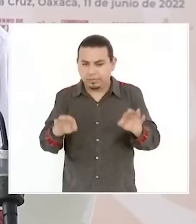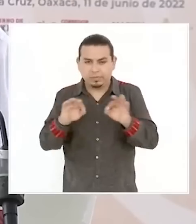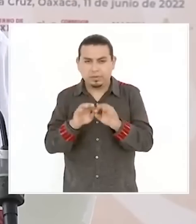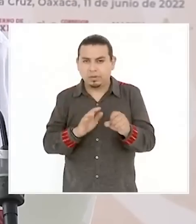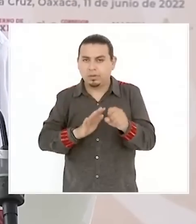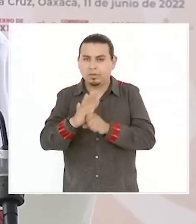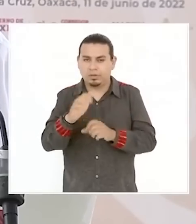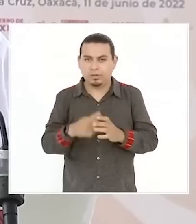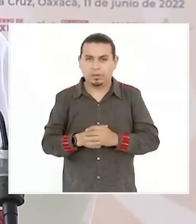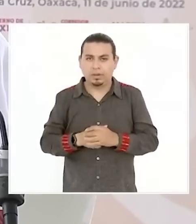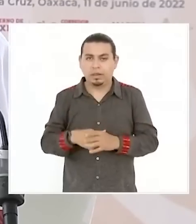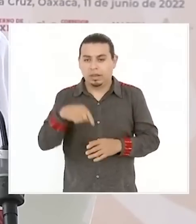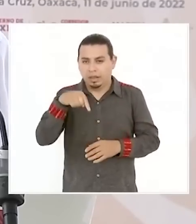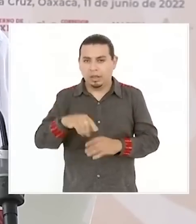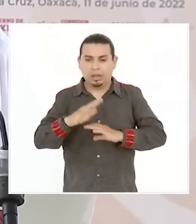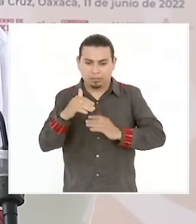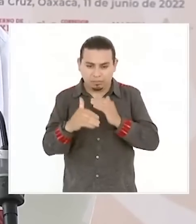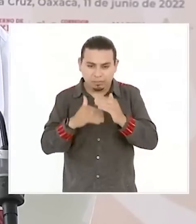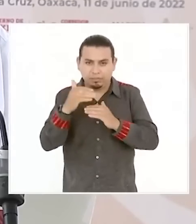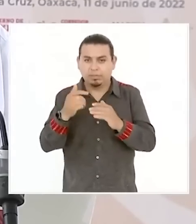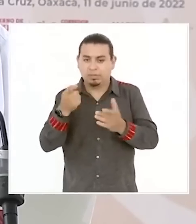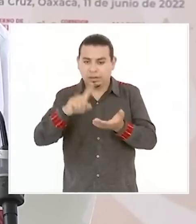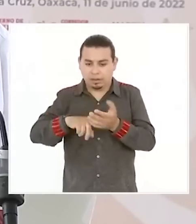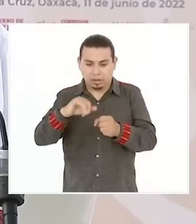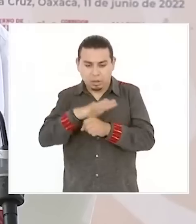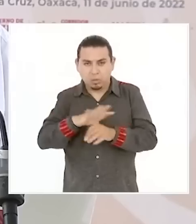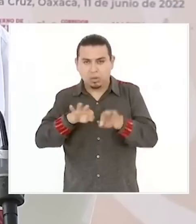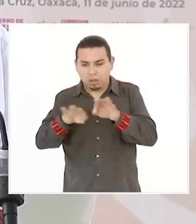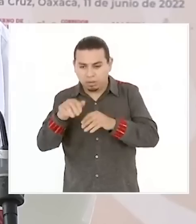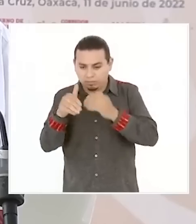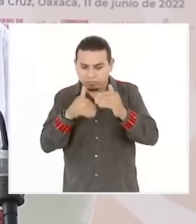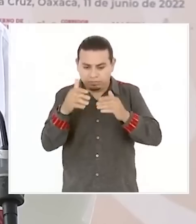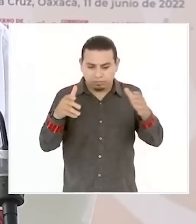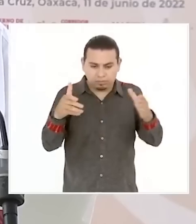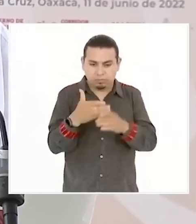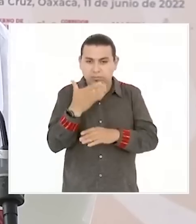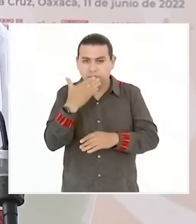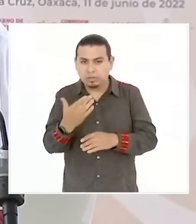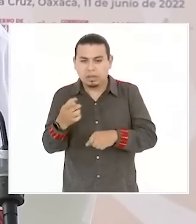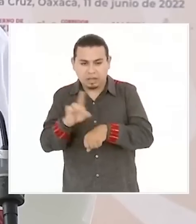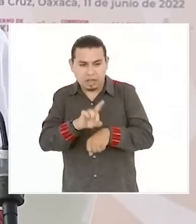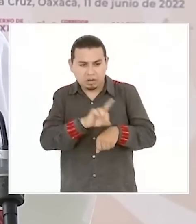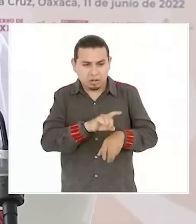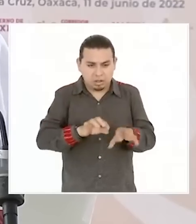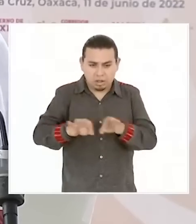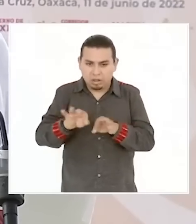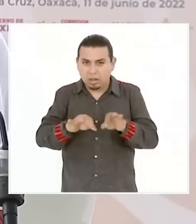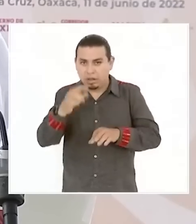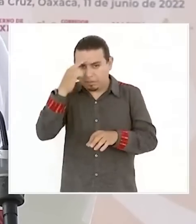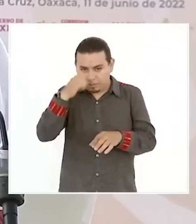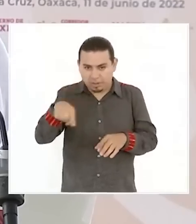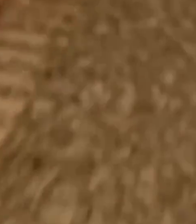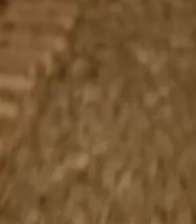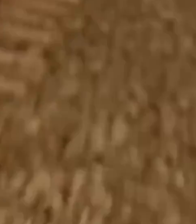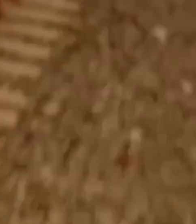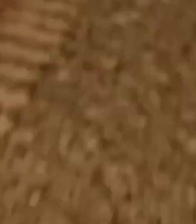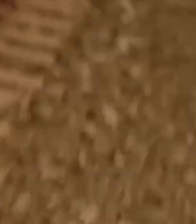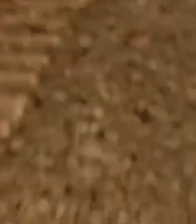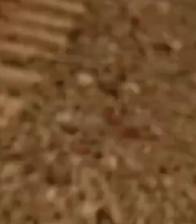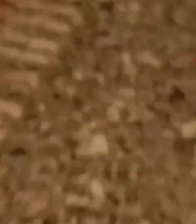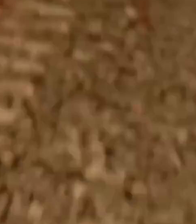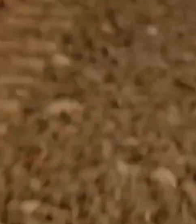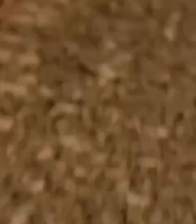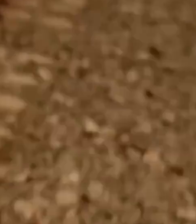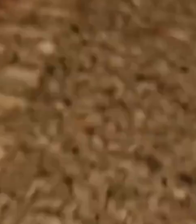la primera fase del Corredor Interoceánico del Istmo de Tehuantepec, lleva un avance de obra del 75%, por lo que